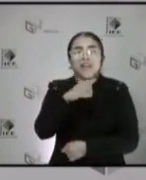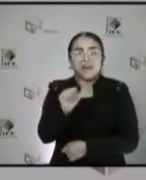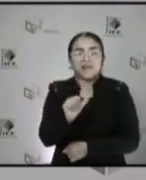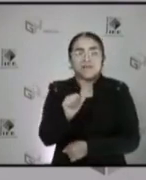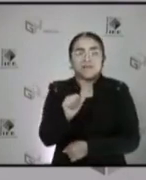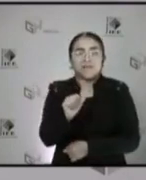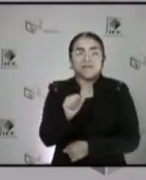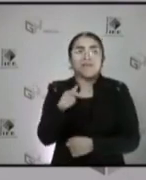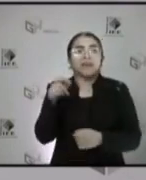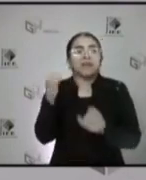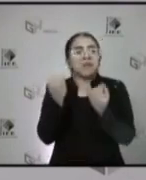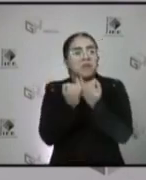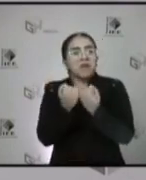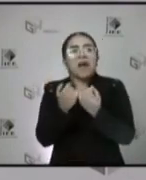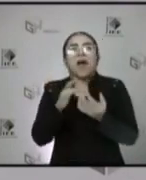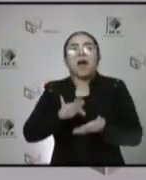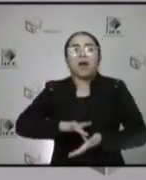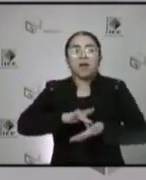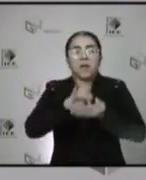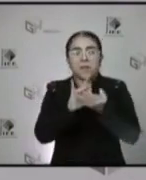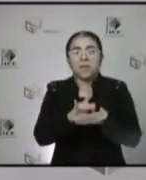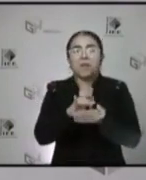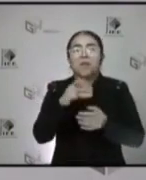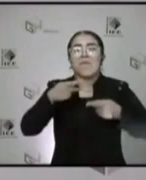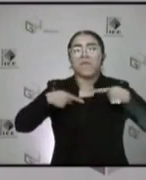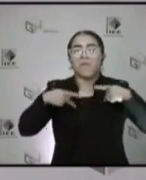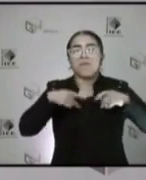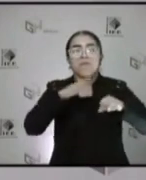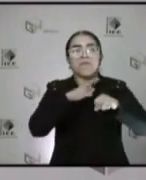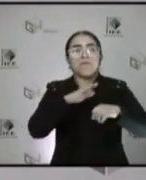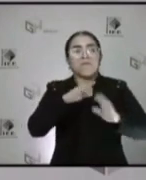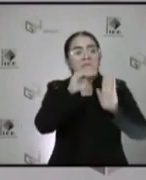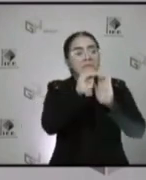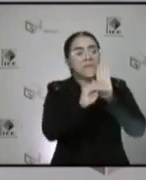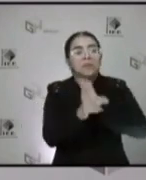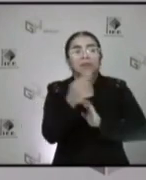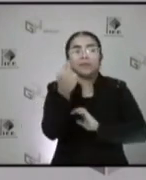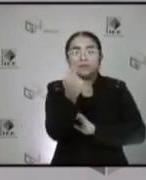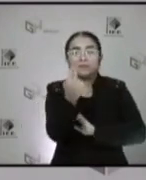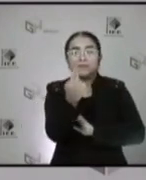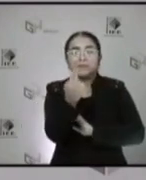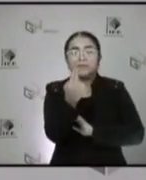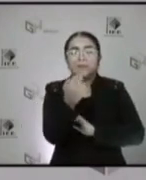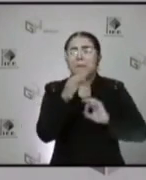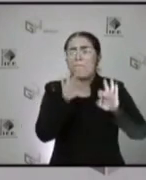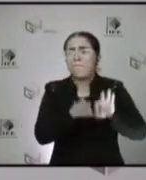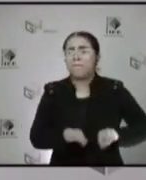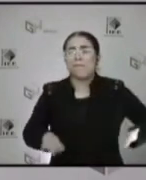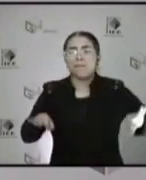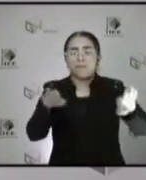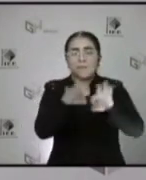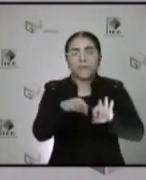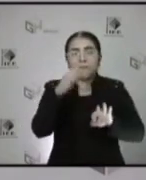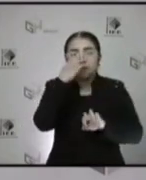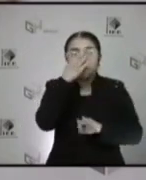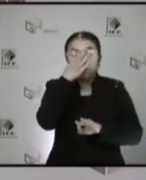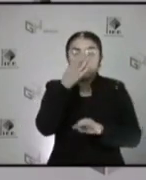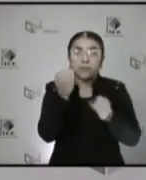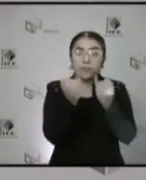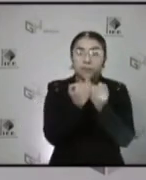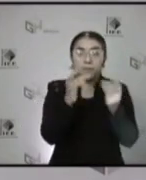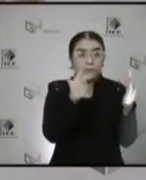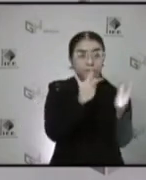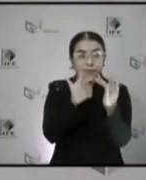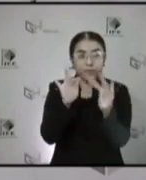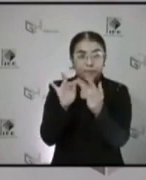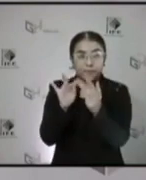ambulancias aéreas para que la gente que menos tiene pueda llegar a atenderse oportunamente. Y lo más importante, vamos a tener una red